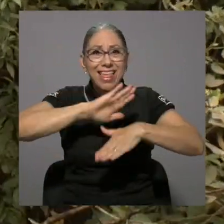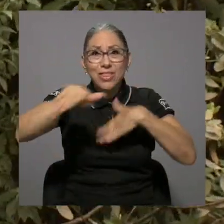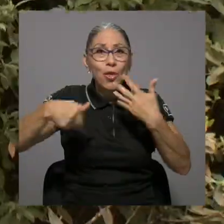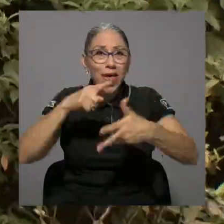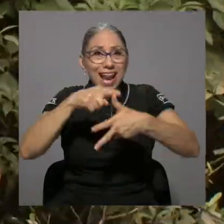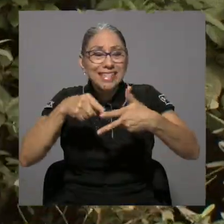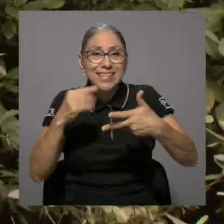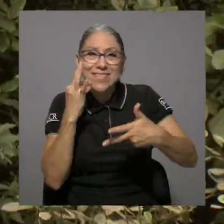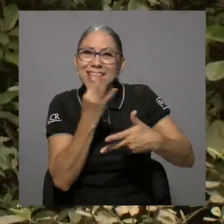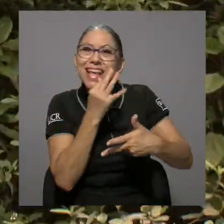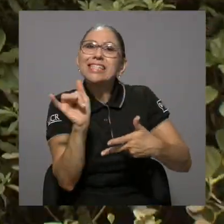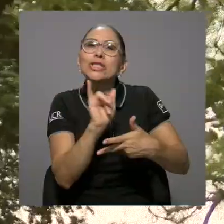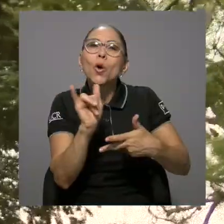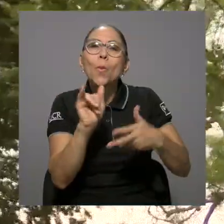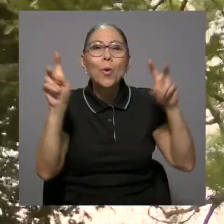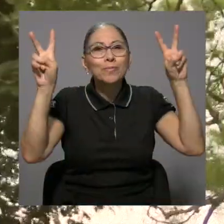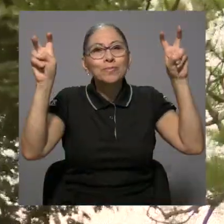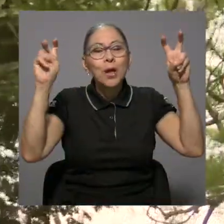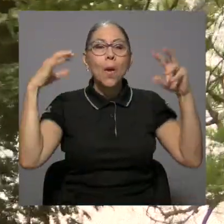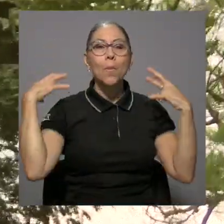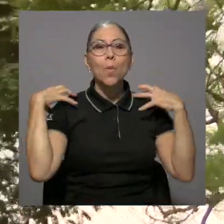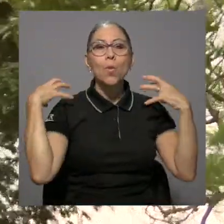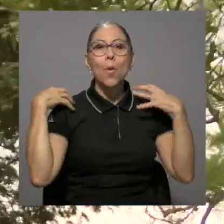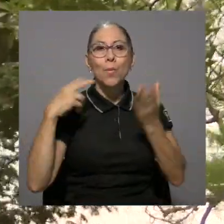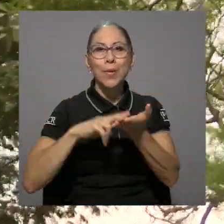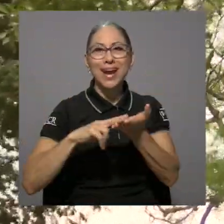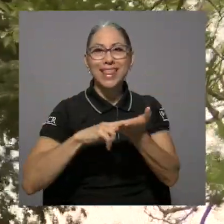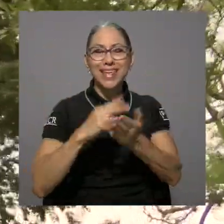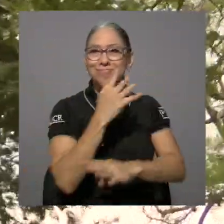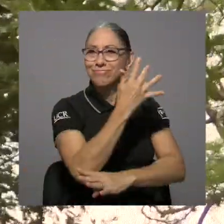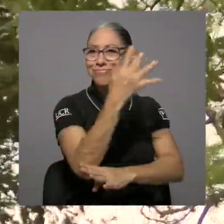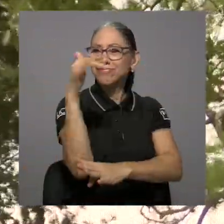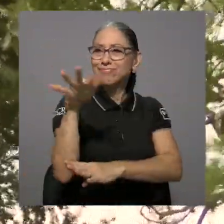esas fincas, es como ese pulmón verde que tiene Montes de Oca.